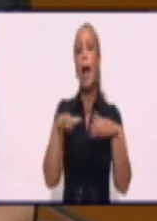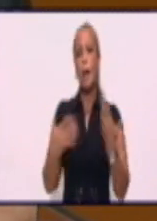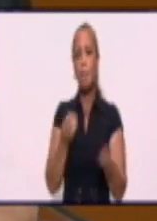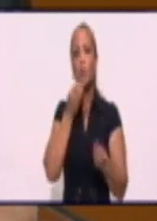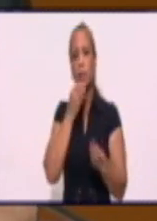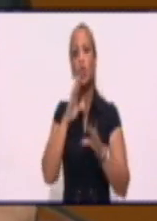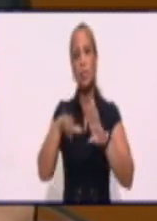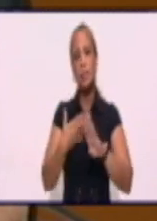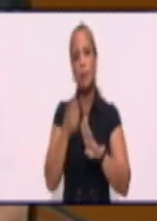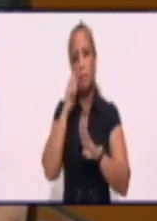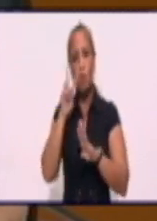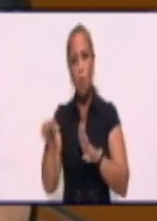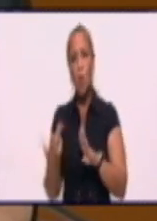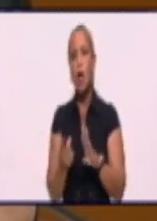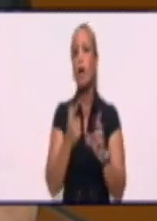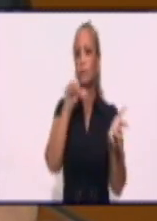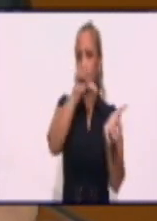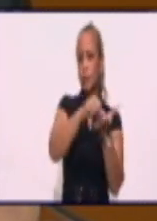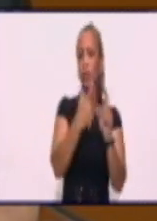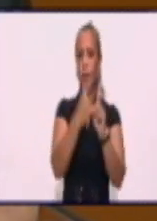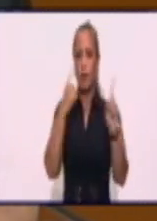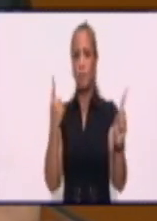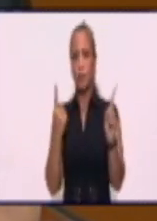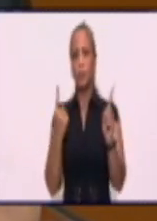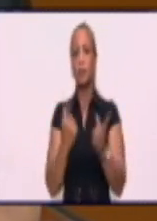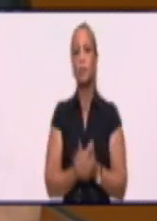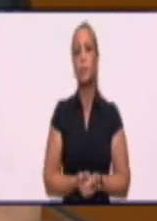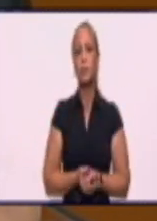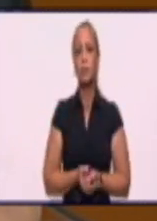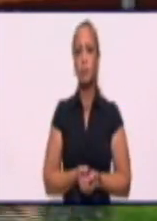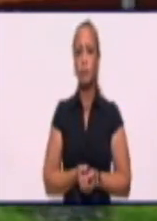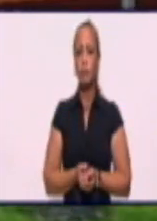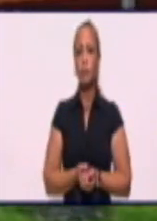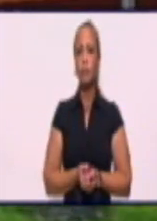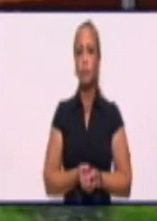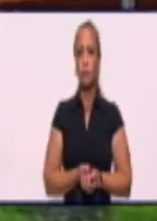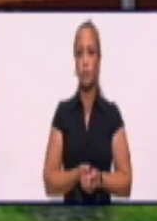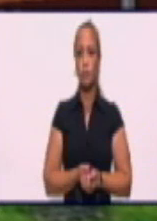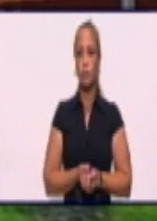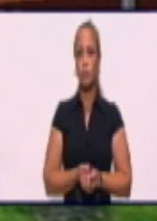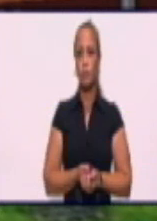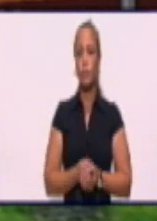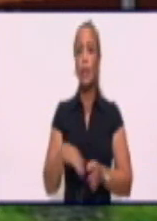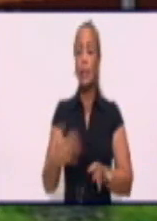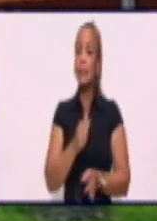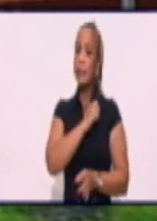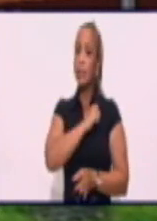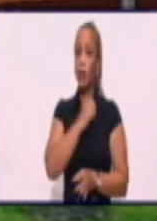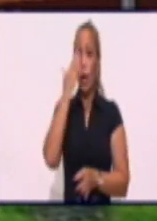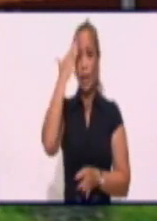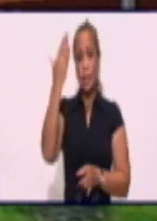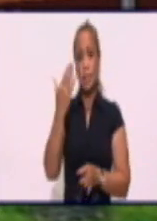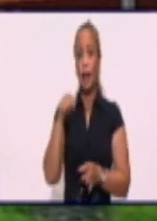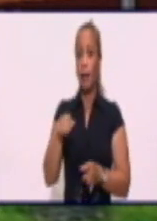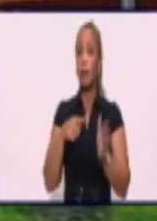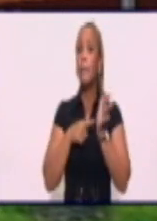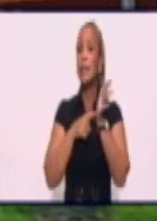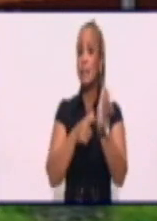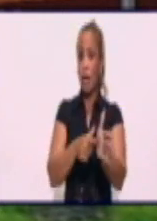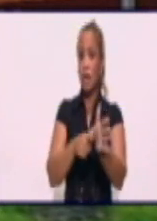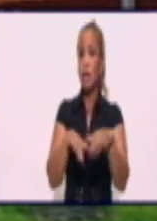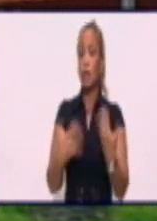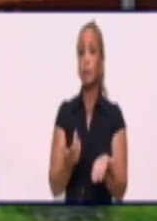un centro como está establecido para el resto de la población. Doctora, quiero agradecer este mensaje que nos llega